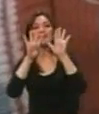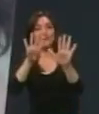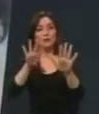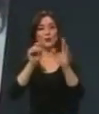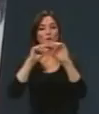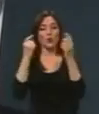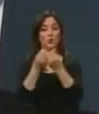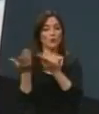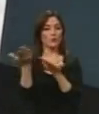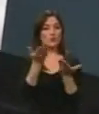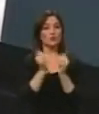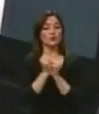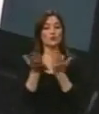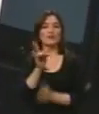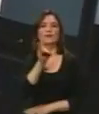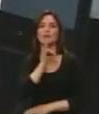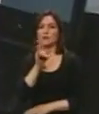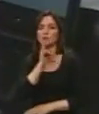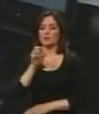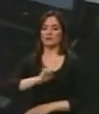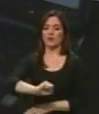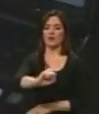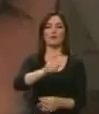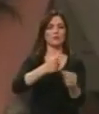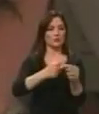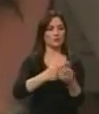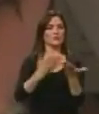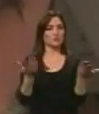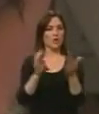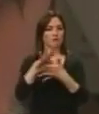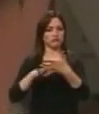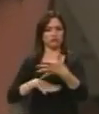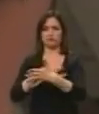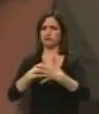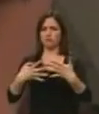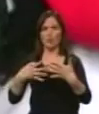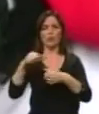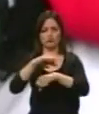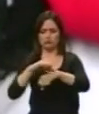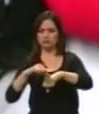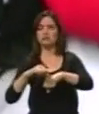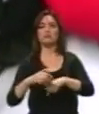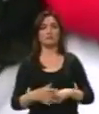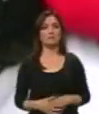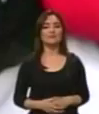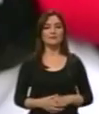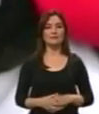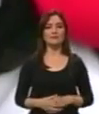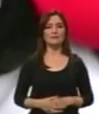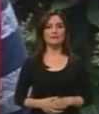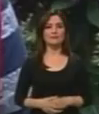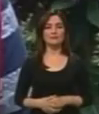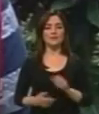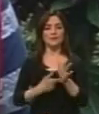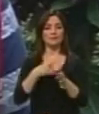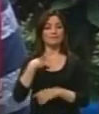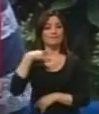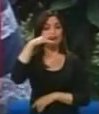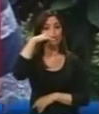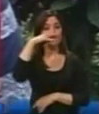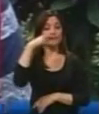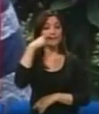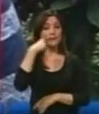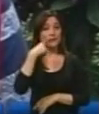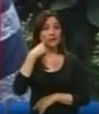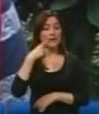de la misión que viene de los Estados Unidos y tiene ya un cronograma de cirugías. Para los niños de labio leporino, los niños deben